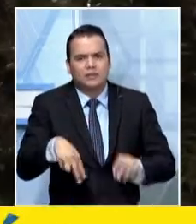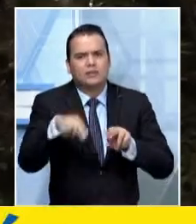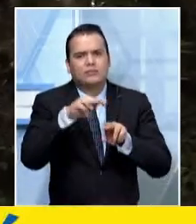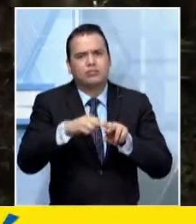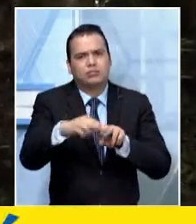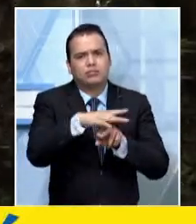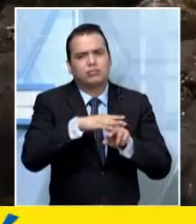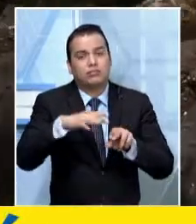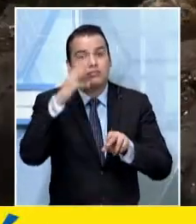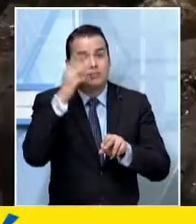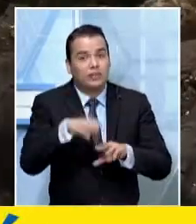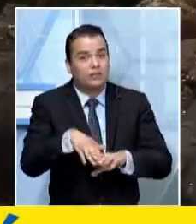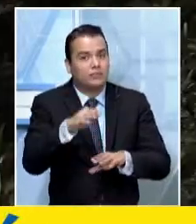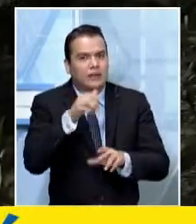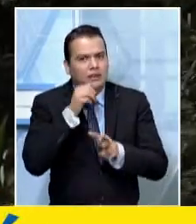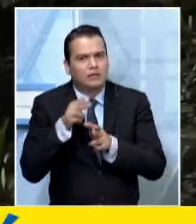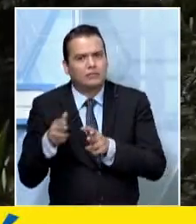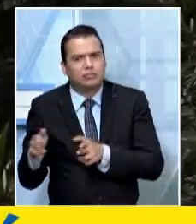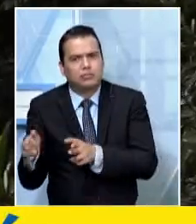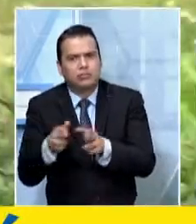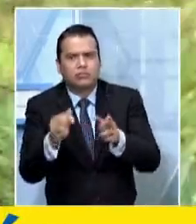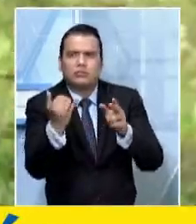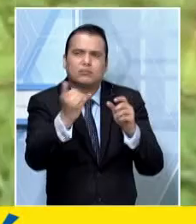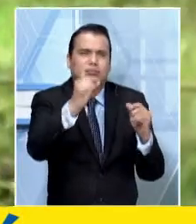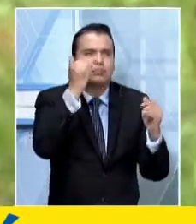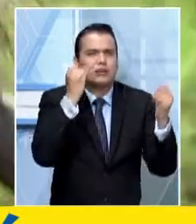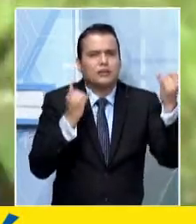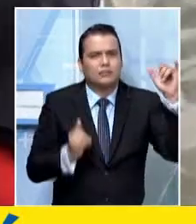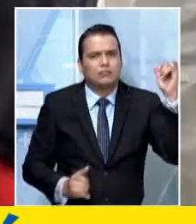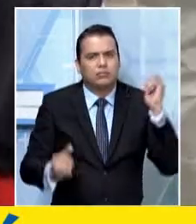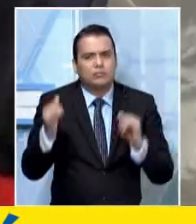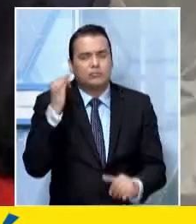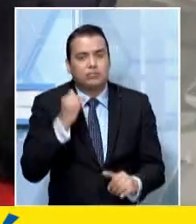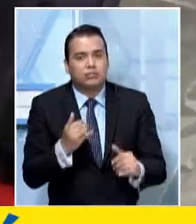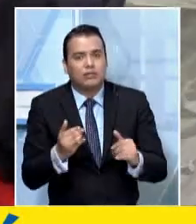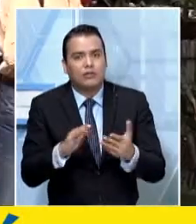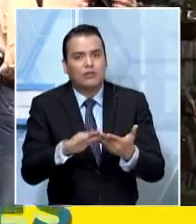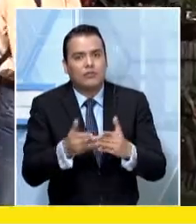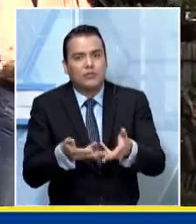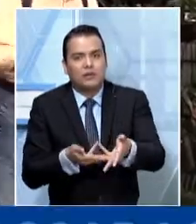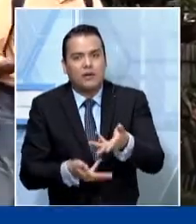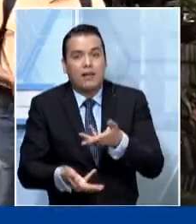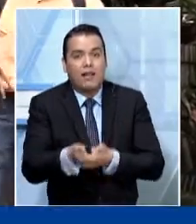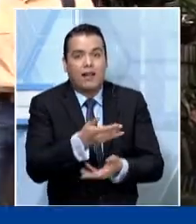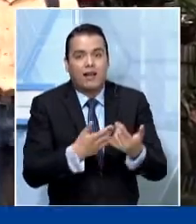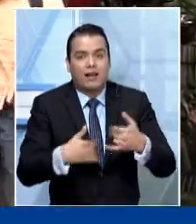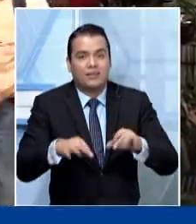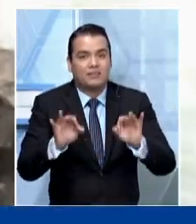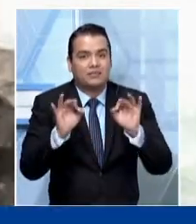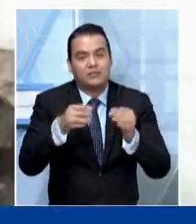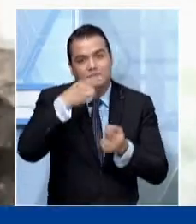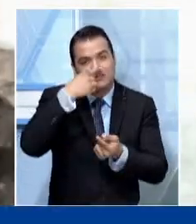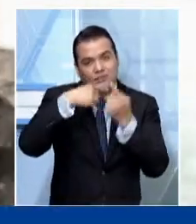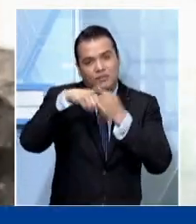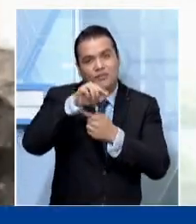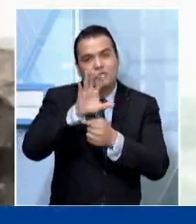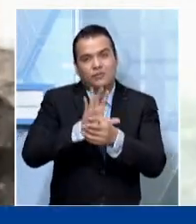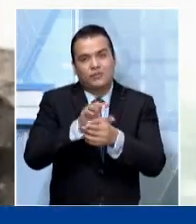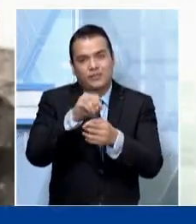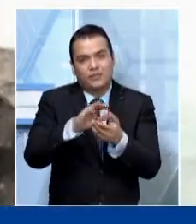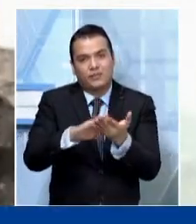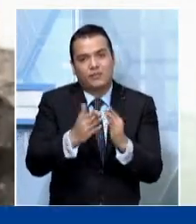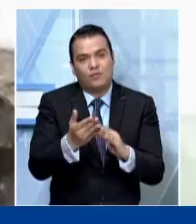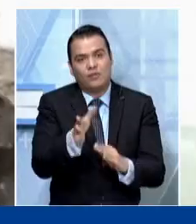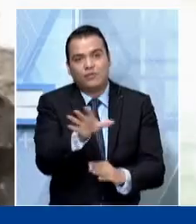naturaleza, puras fuentes hídricas, bosque y también contacto con la comunidad local. Puro turismo comunitario, pura gente